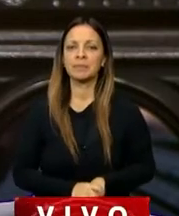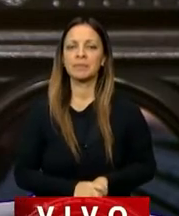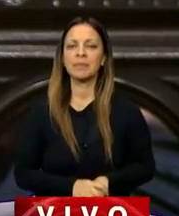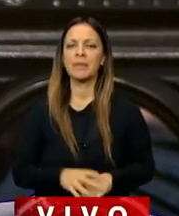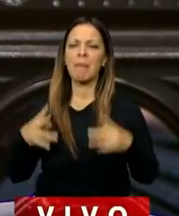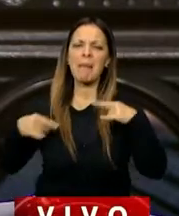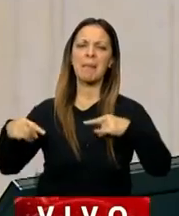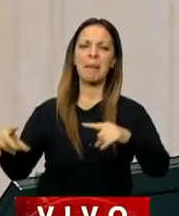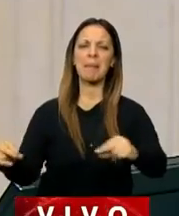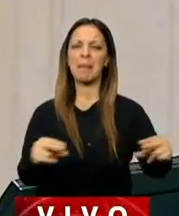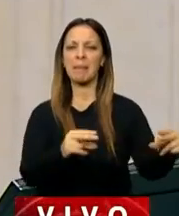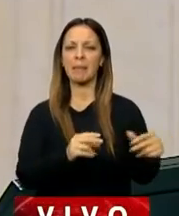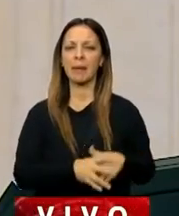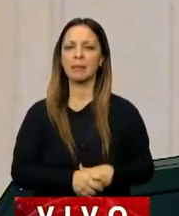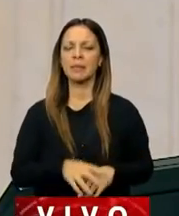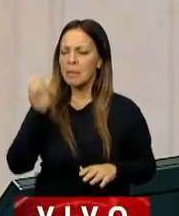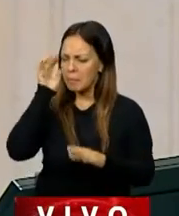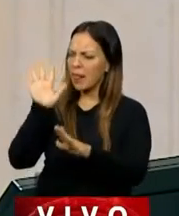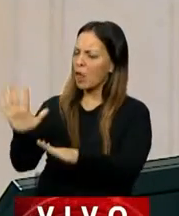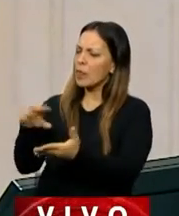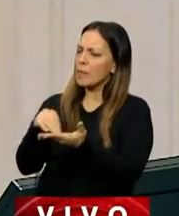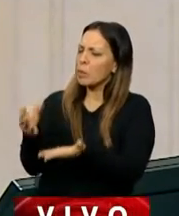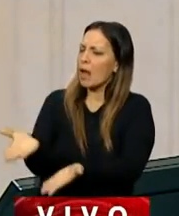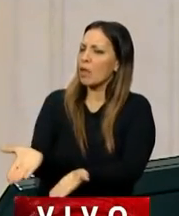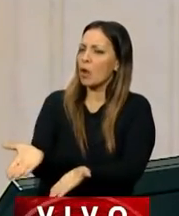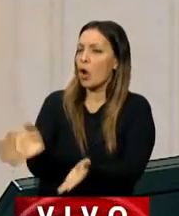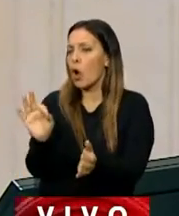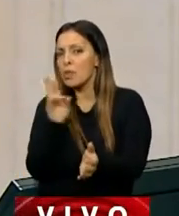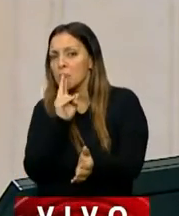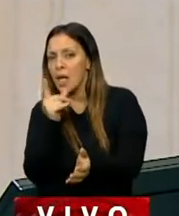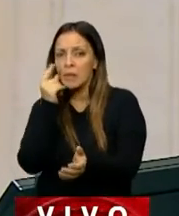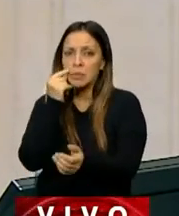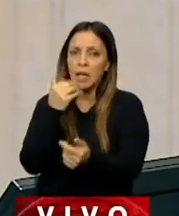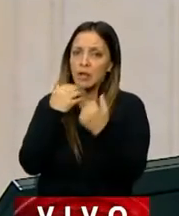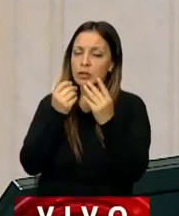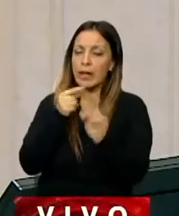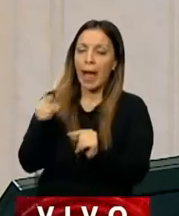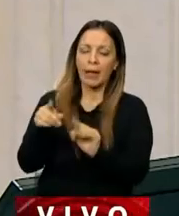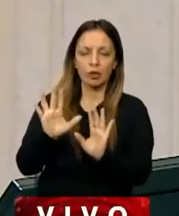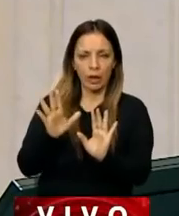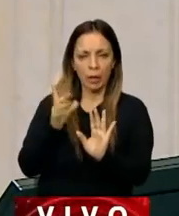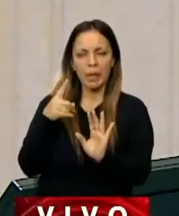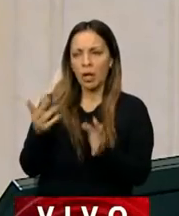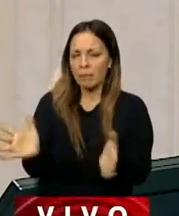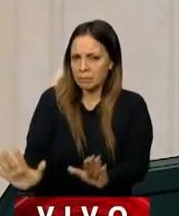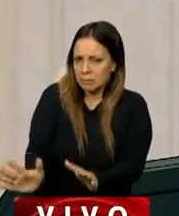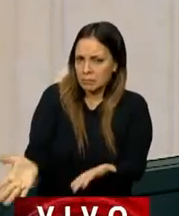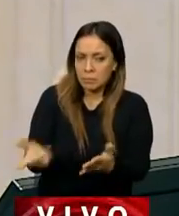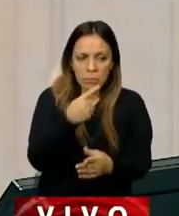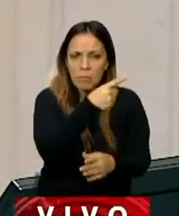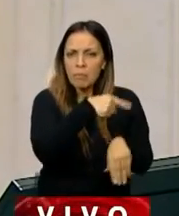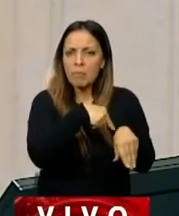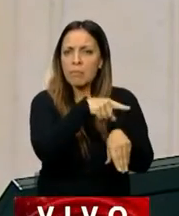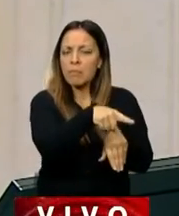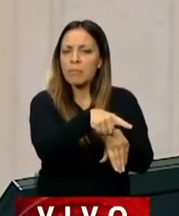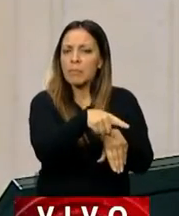la competencia. Perdón. Diputado o diputados, para no personalizarlo. Cuando el diputado